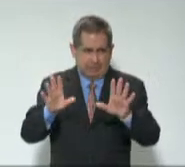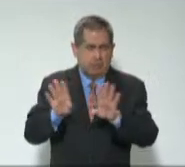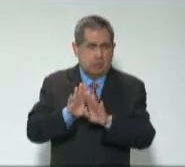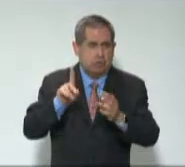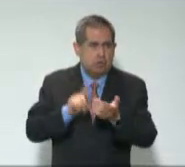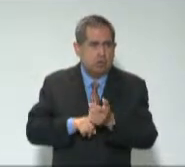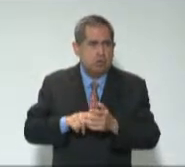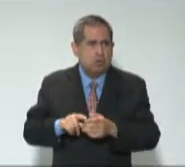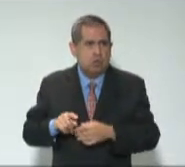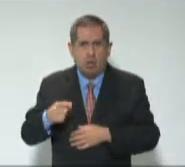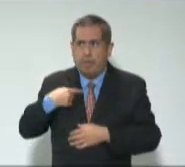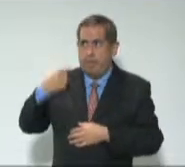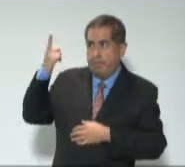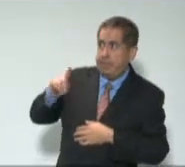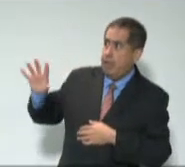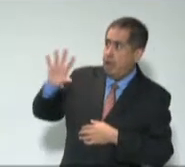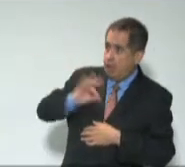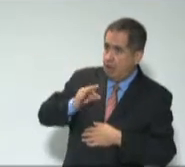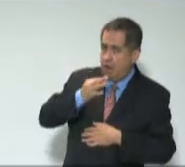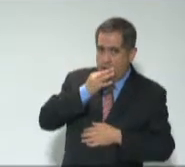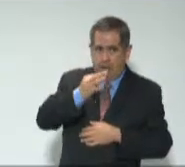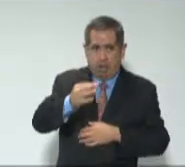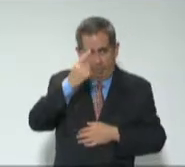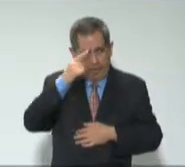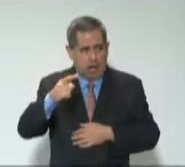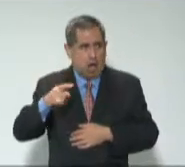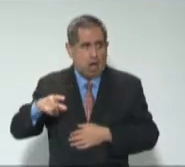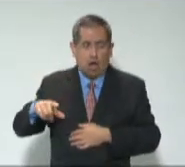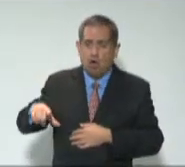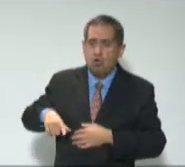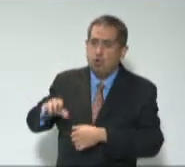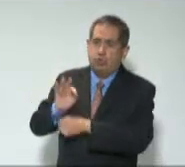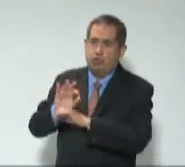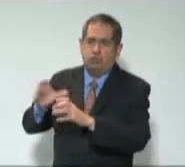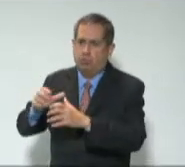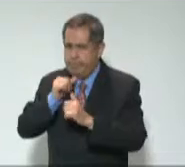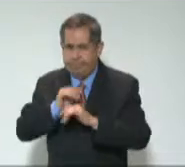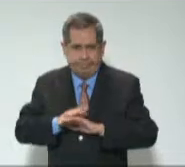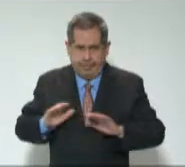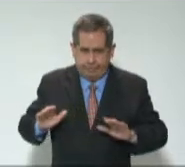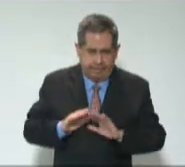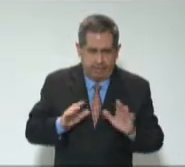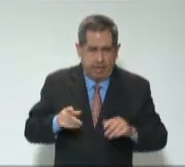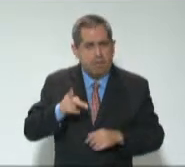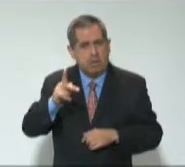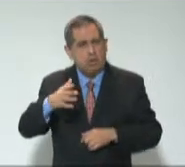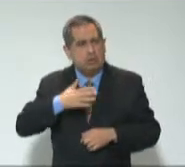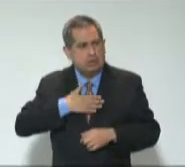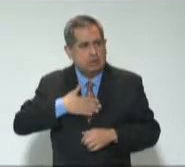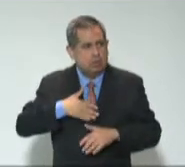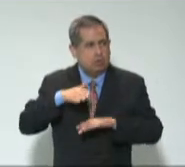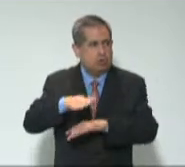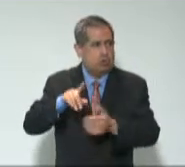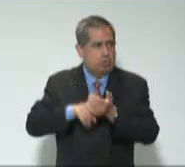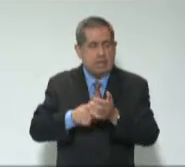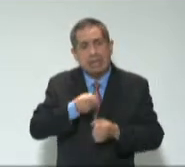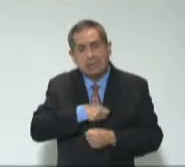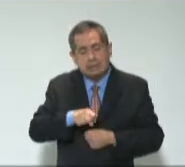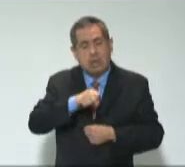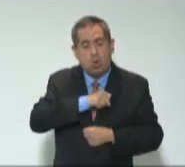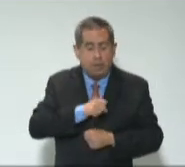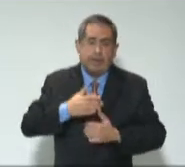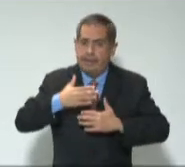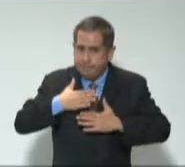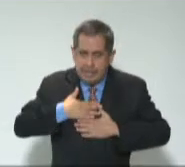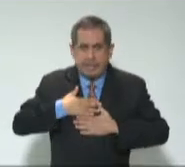luego que no tengo un mandato específico para hablar a nombre del conjunto del gobierno pero sí lo tengo en la materia de salud y